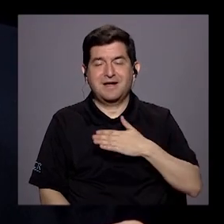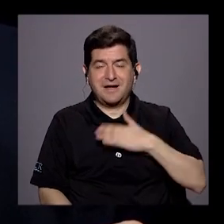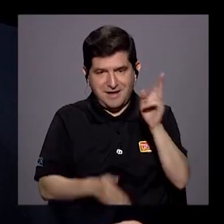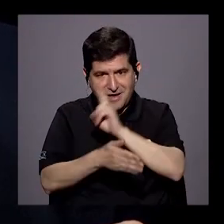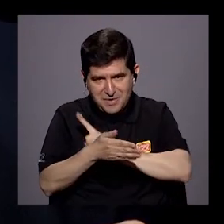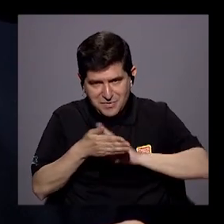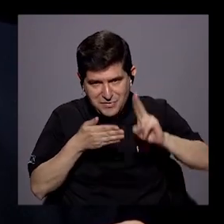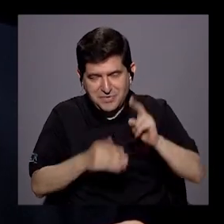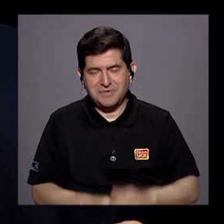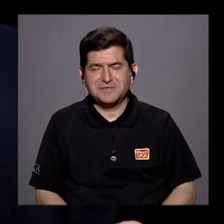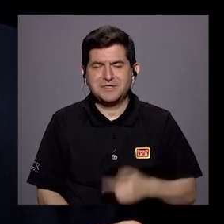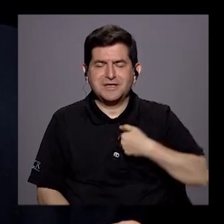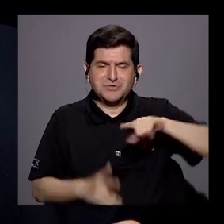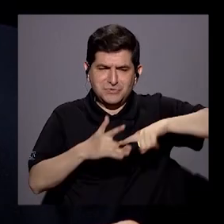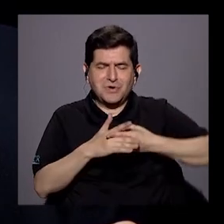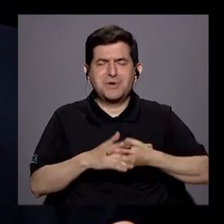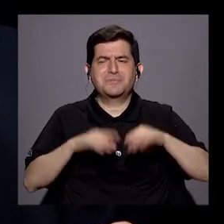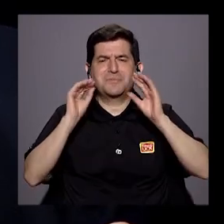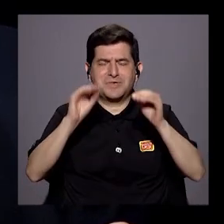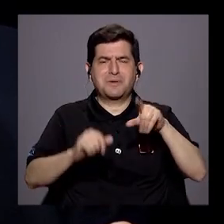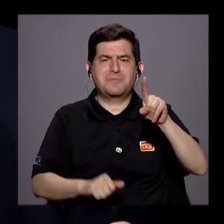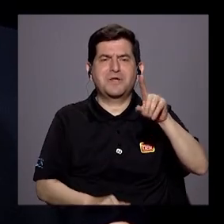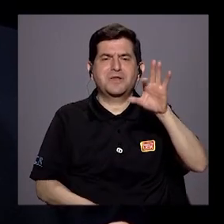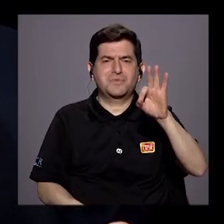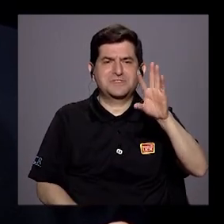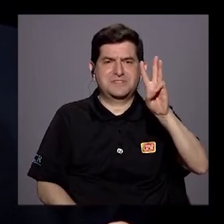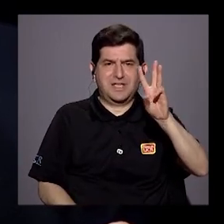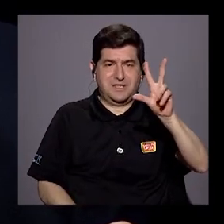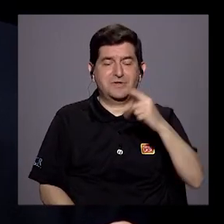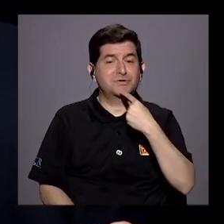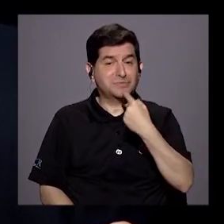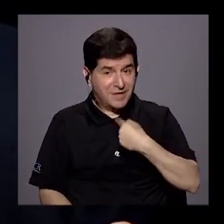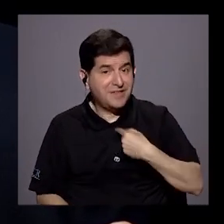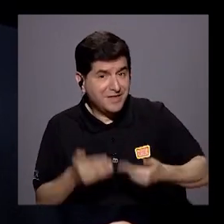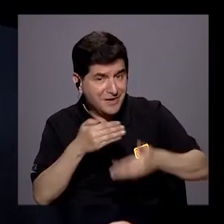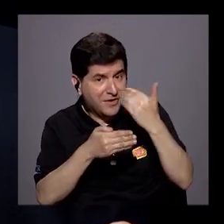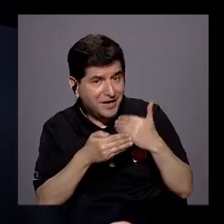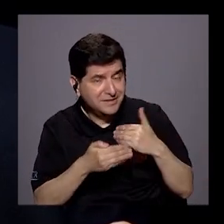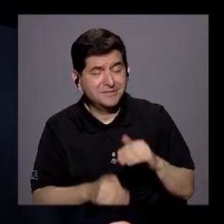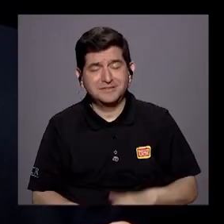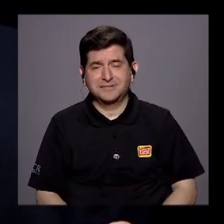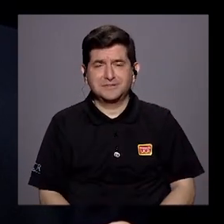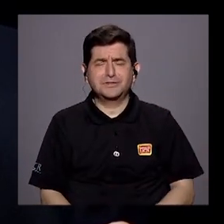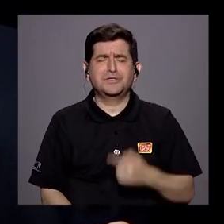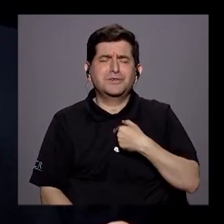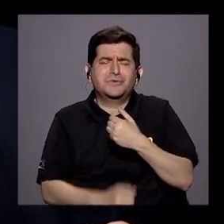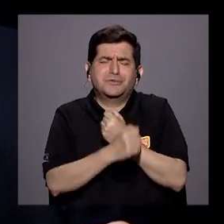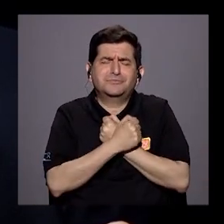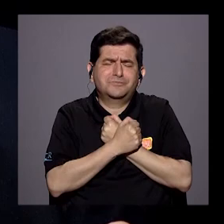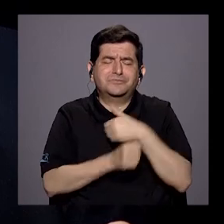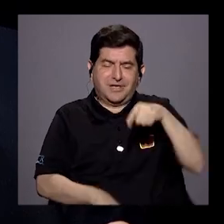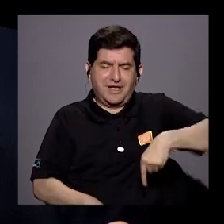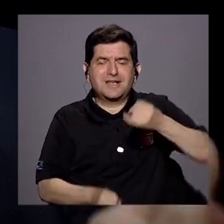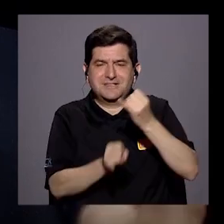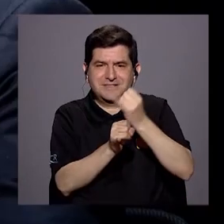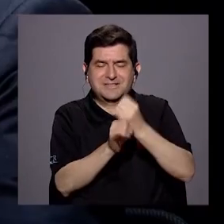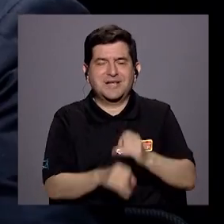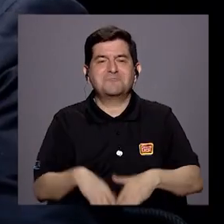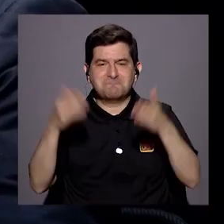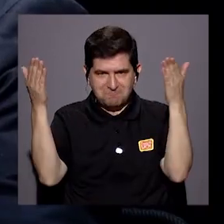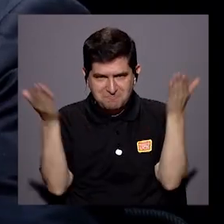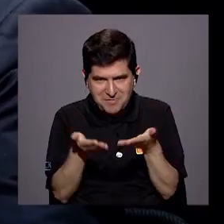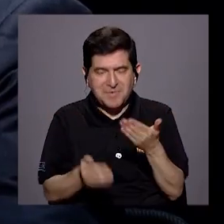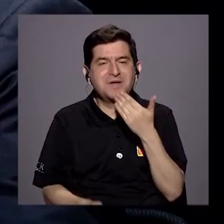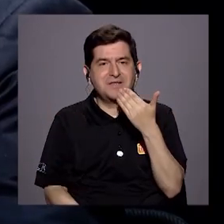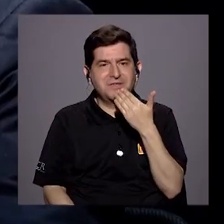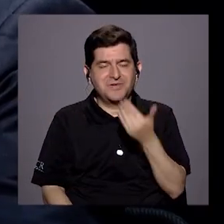de mi universidad donde empecé a dar clases en 1963 me contaba de manera que con un enorme cariño para esta institución bienvenido